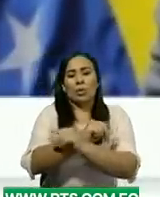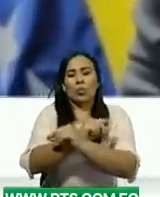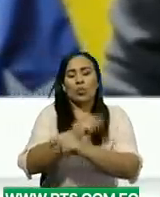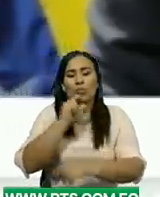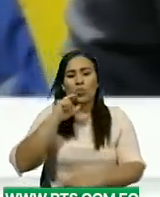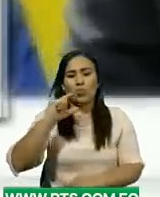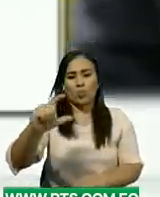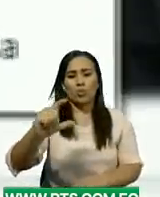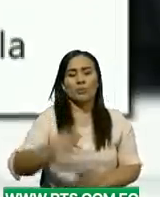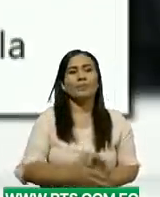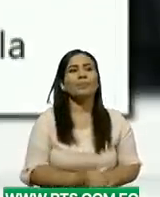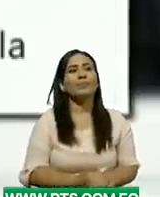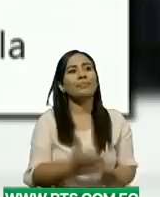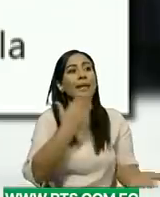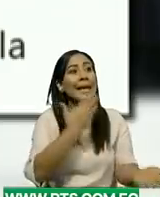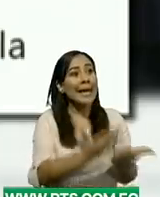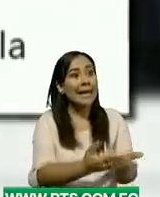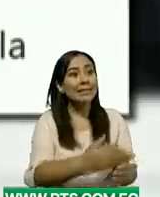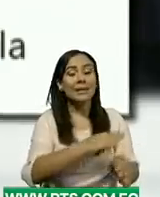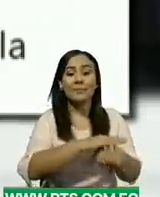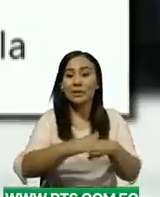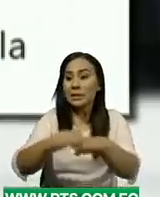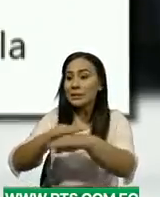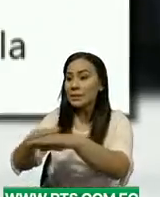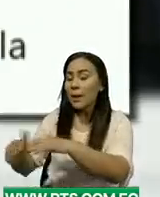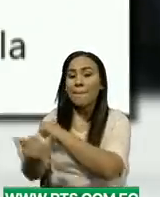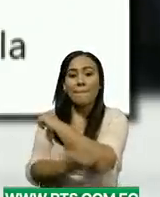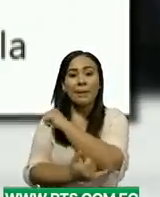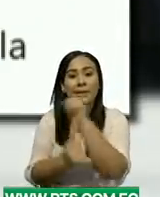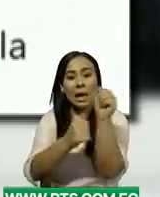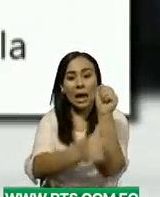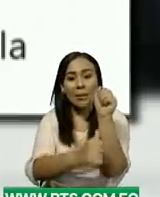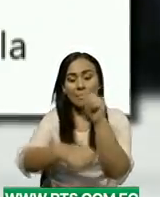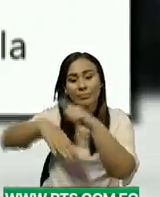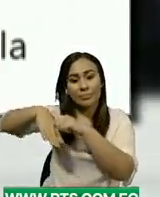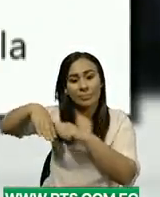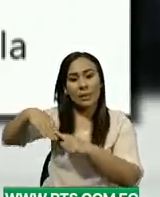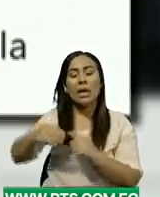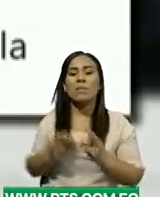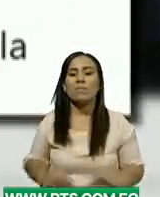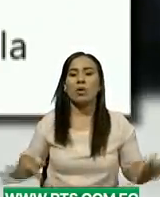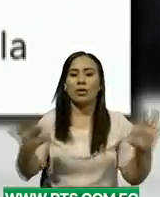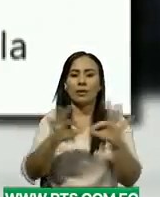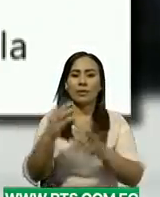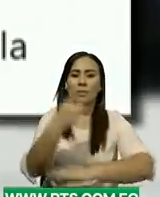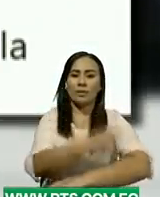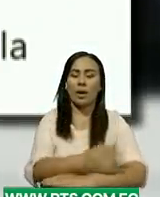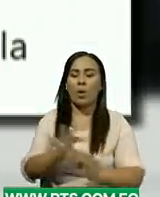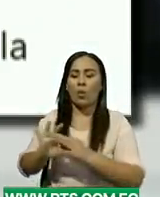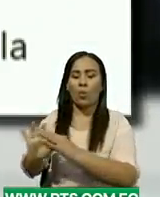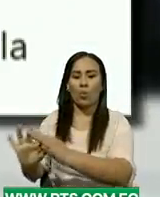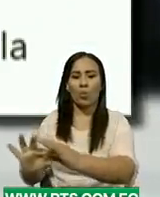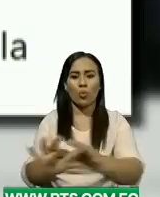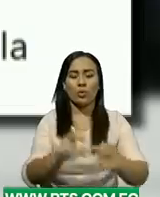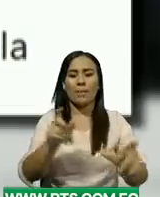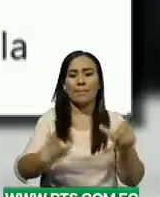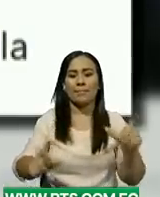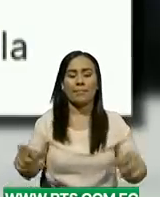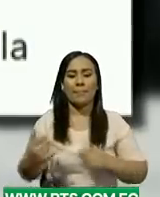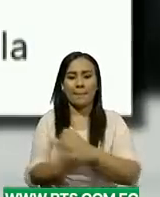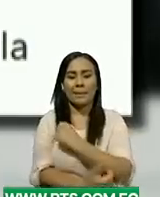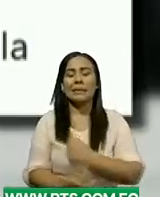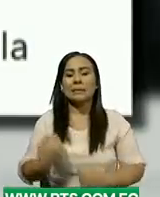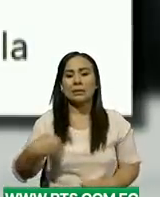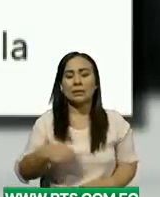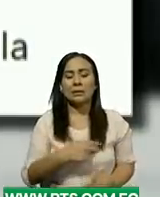Twitter. Agradezco la invitación de países hermanos a ser parte de este día histórico en la unión de nuestros pueblos. Nos